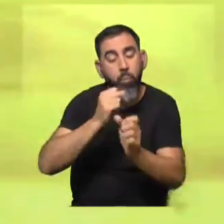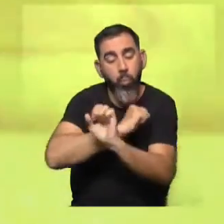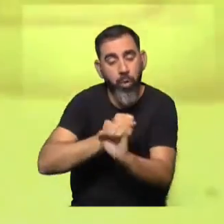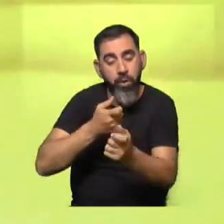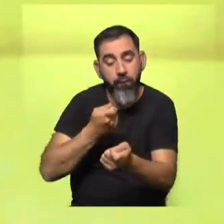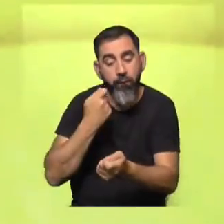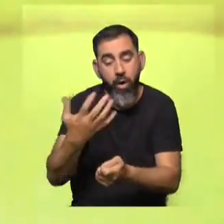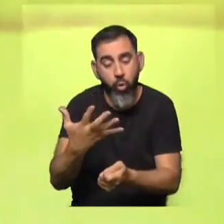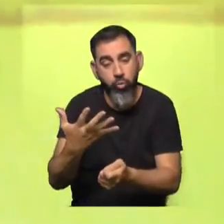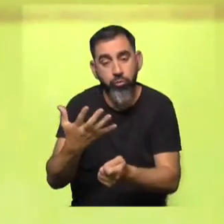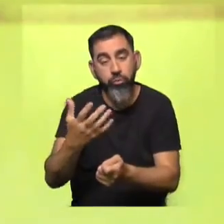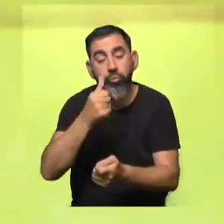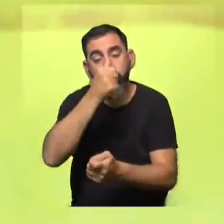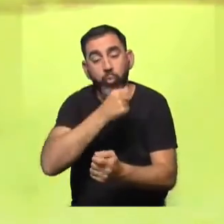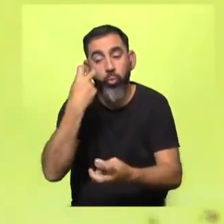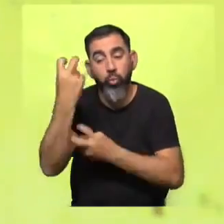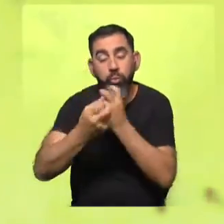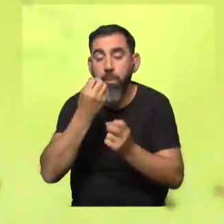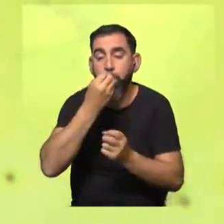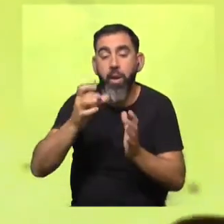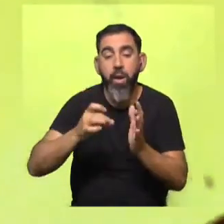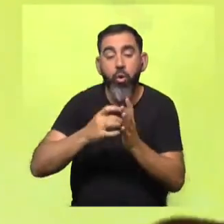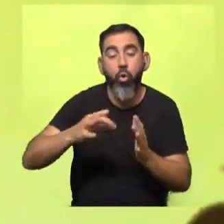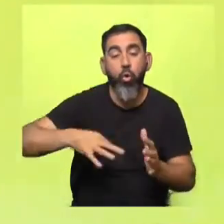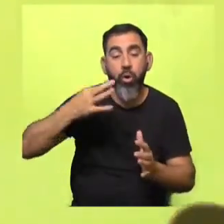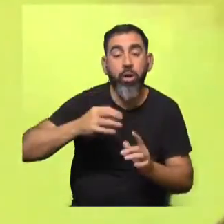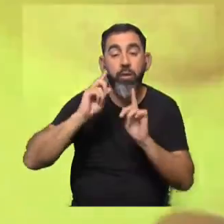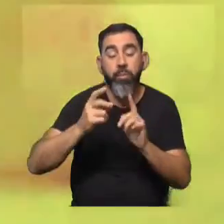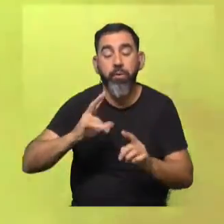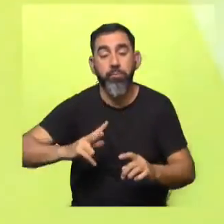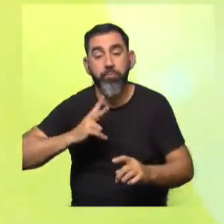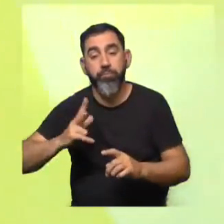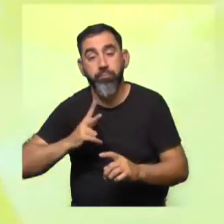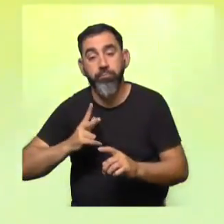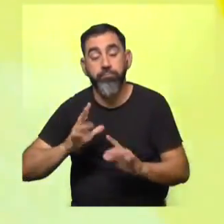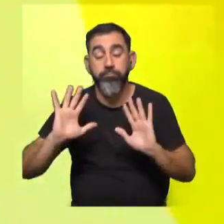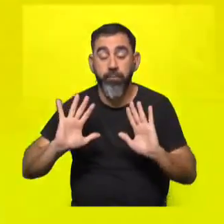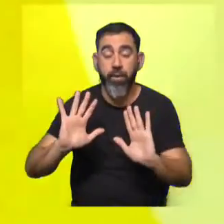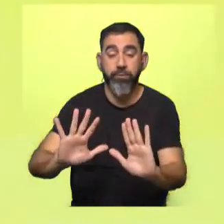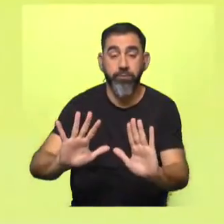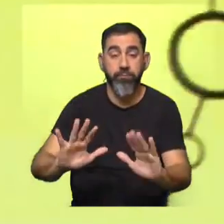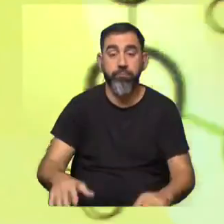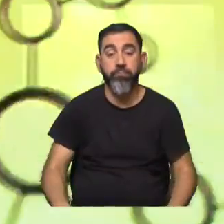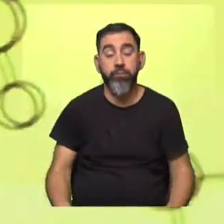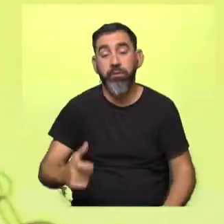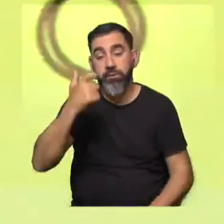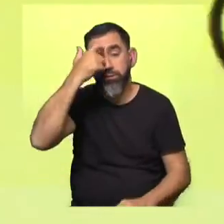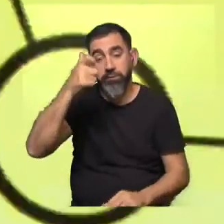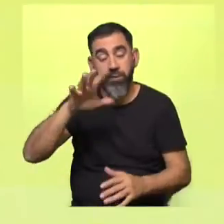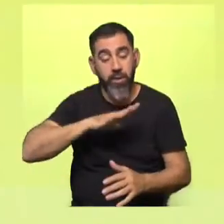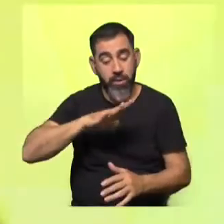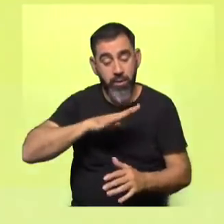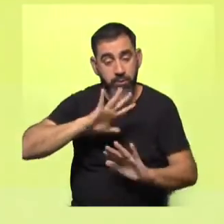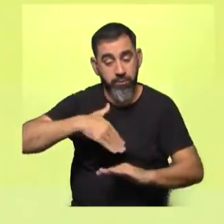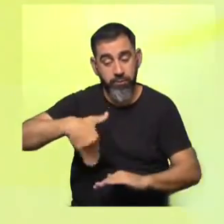agregar valor, puede encontrar soluciones, mejorar la calidad de vida y generar riqueza. Nada, eso. La ciencia está